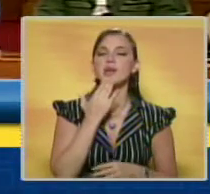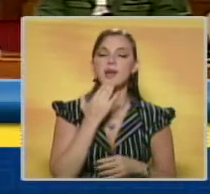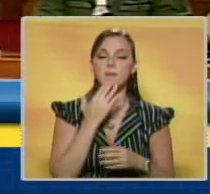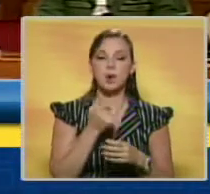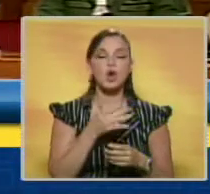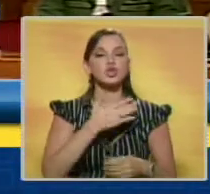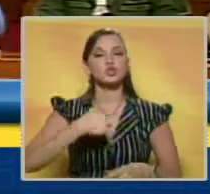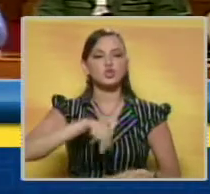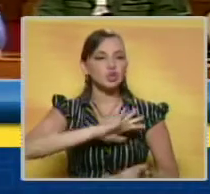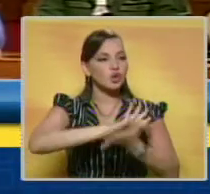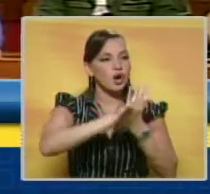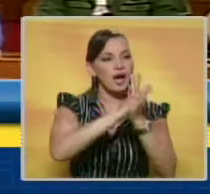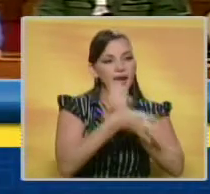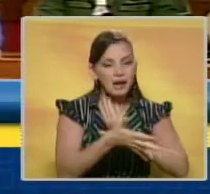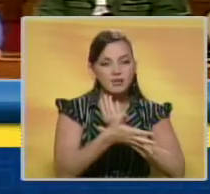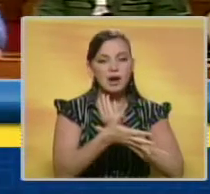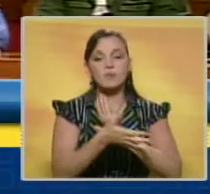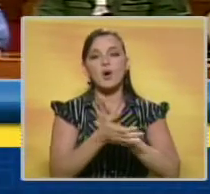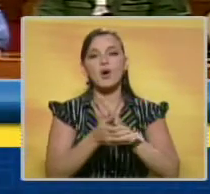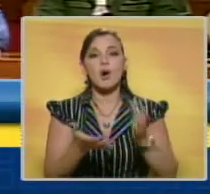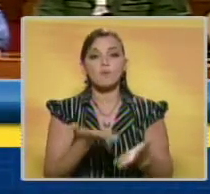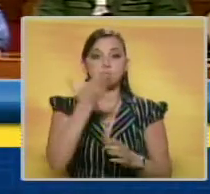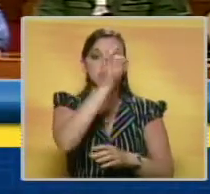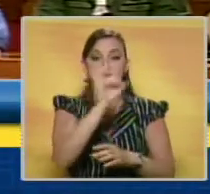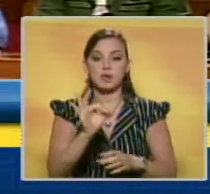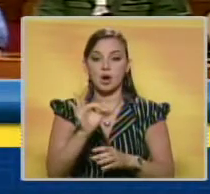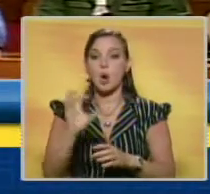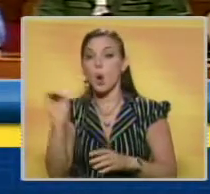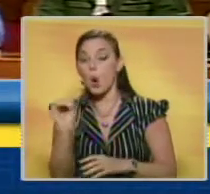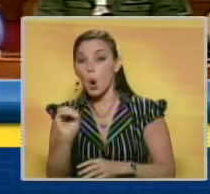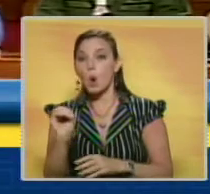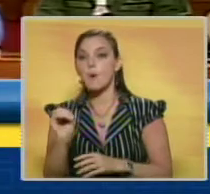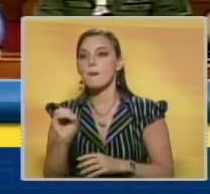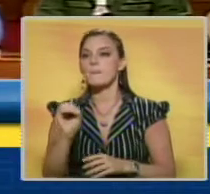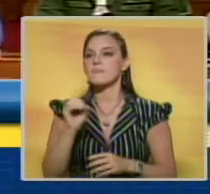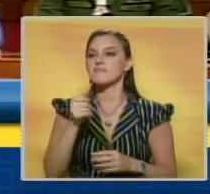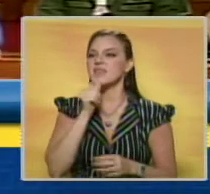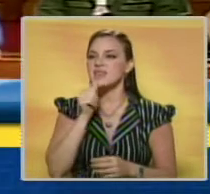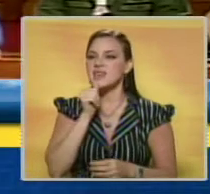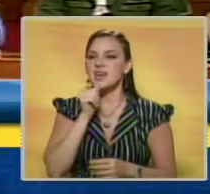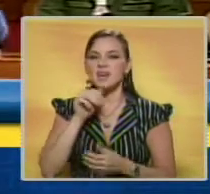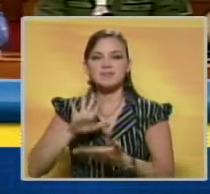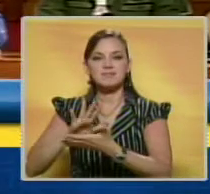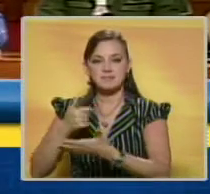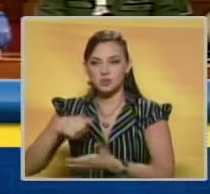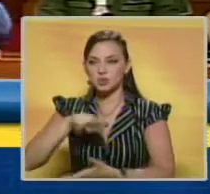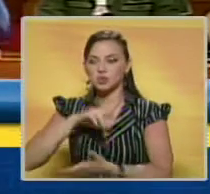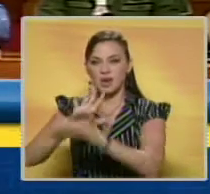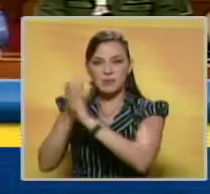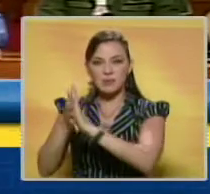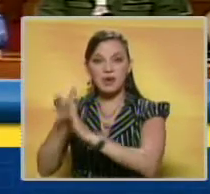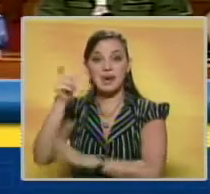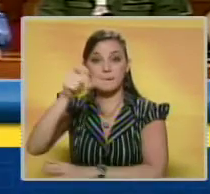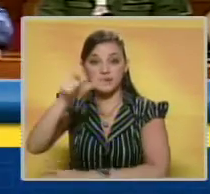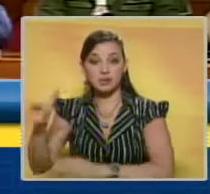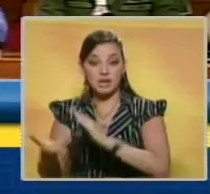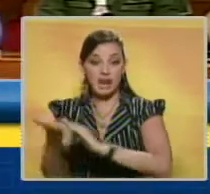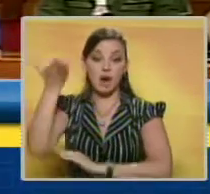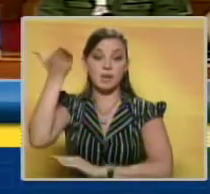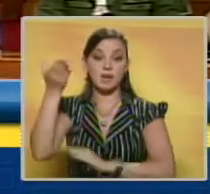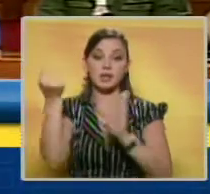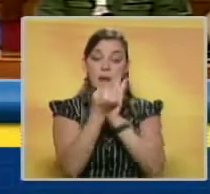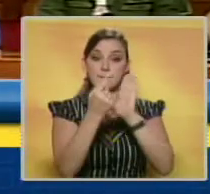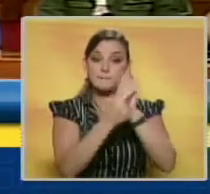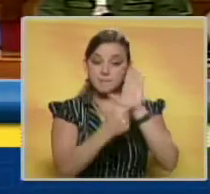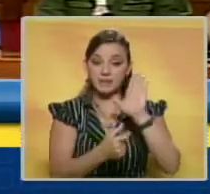la inflación que decir combatamos a los que aumentan los precios, y yo digo, combatamos a los que utilizan